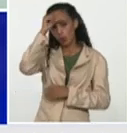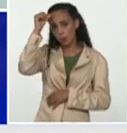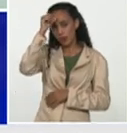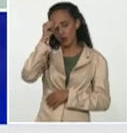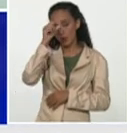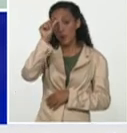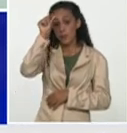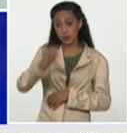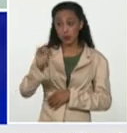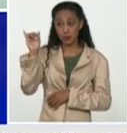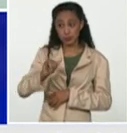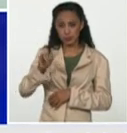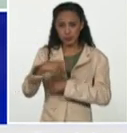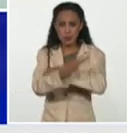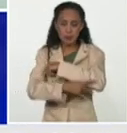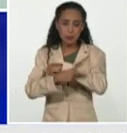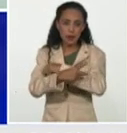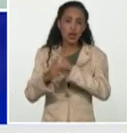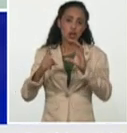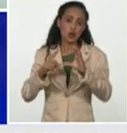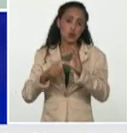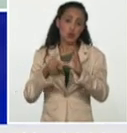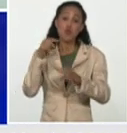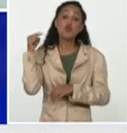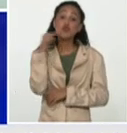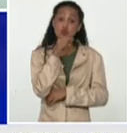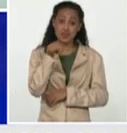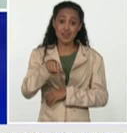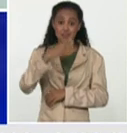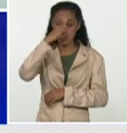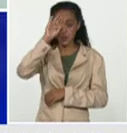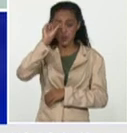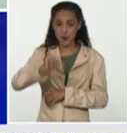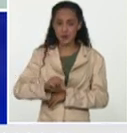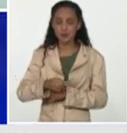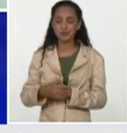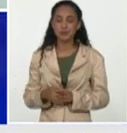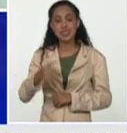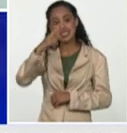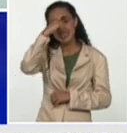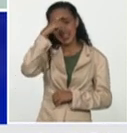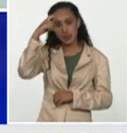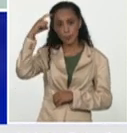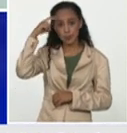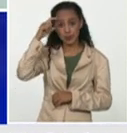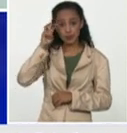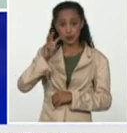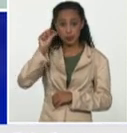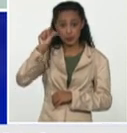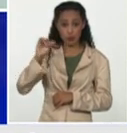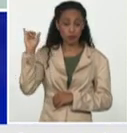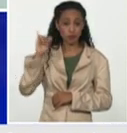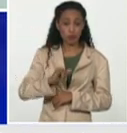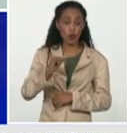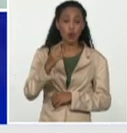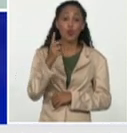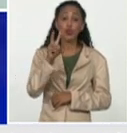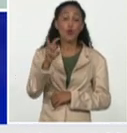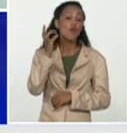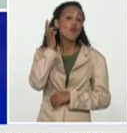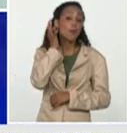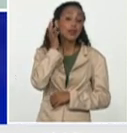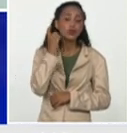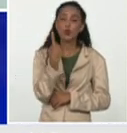Rusia también. En Santi Espíritu, 3 casos importados, 2 de Fomento y 1 de Santi